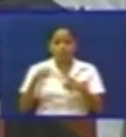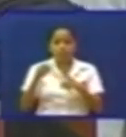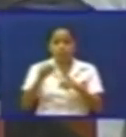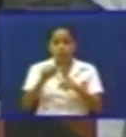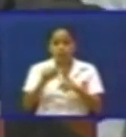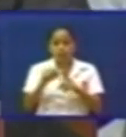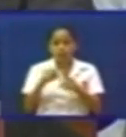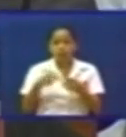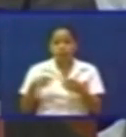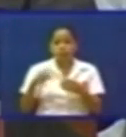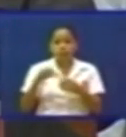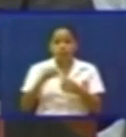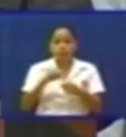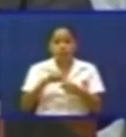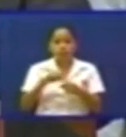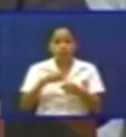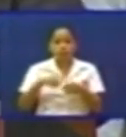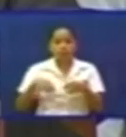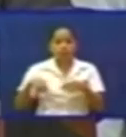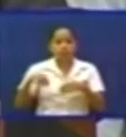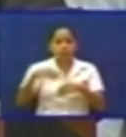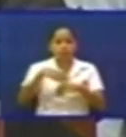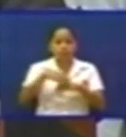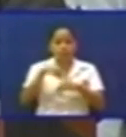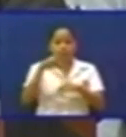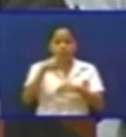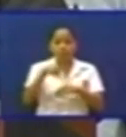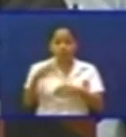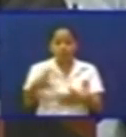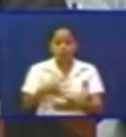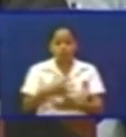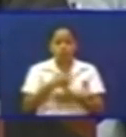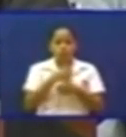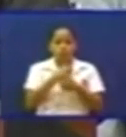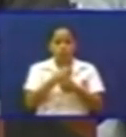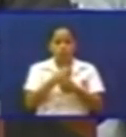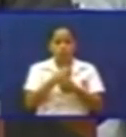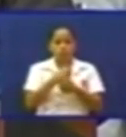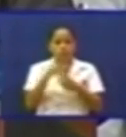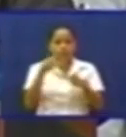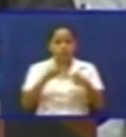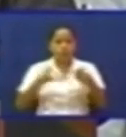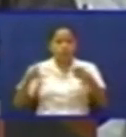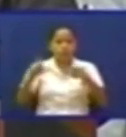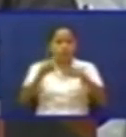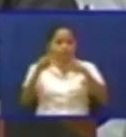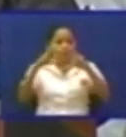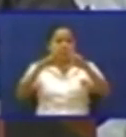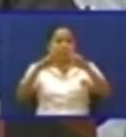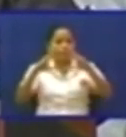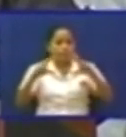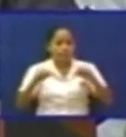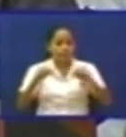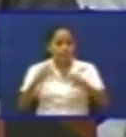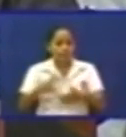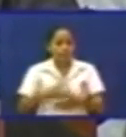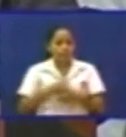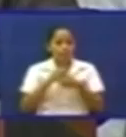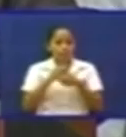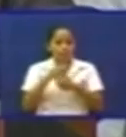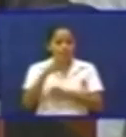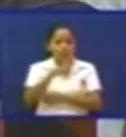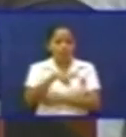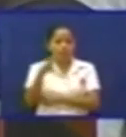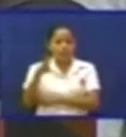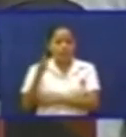Juan, de apoderarse del Gran Lago de Nicaragua y apoderarse del Istmo de